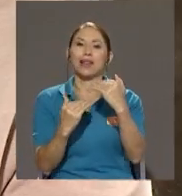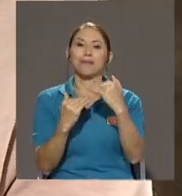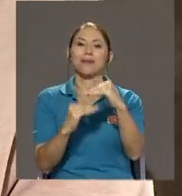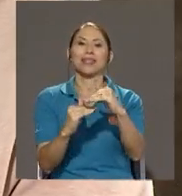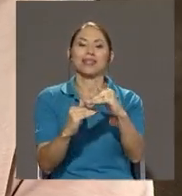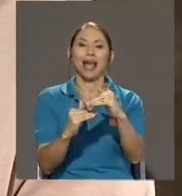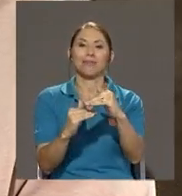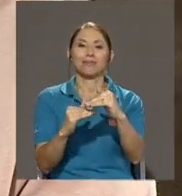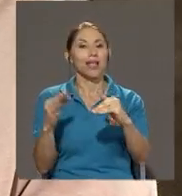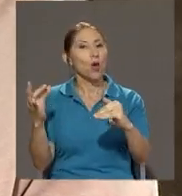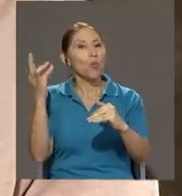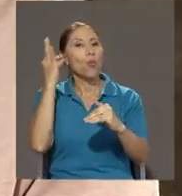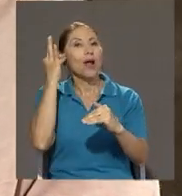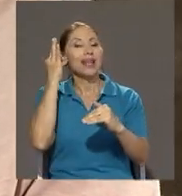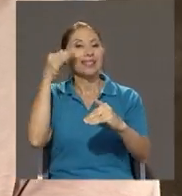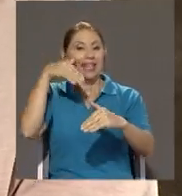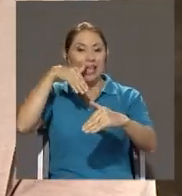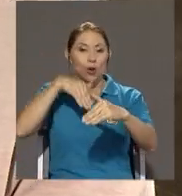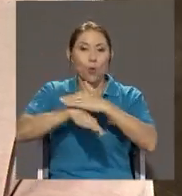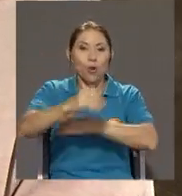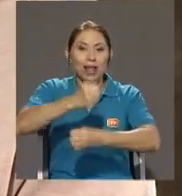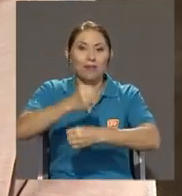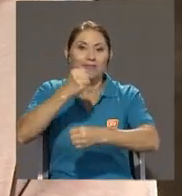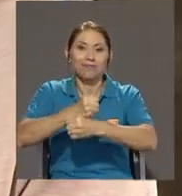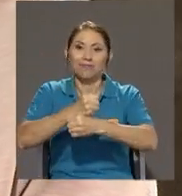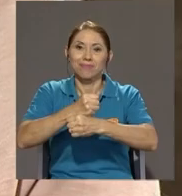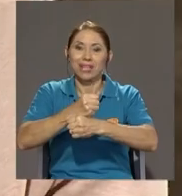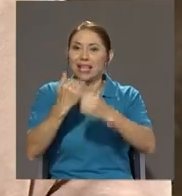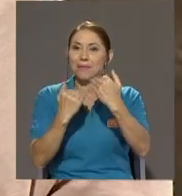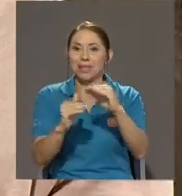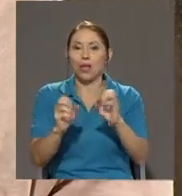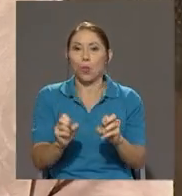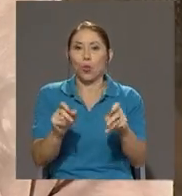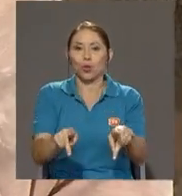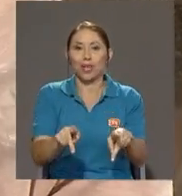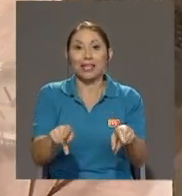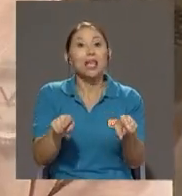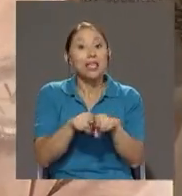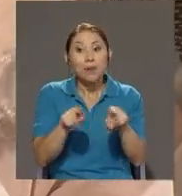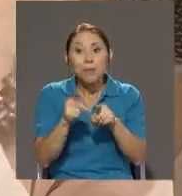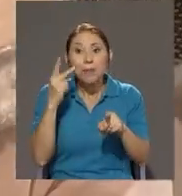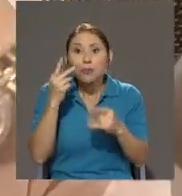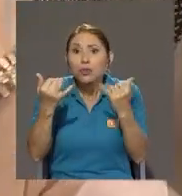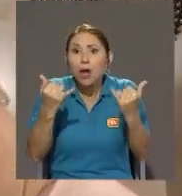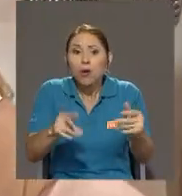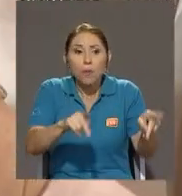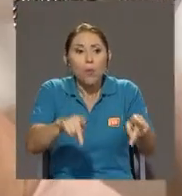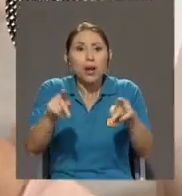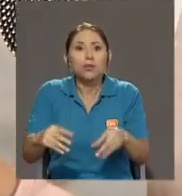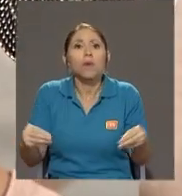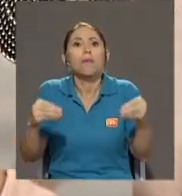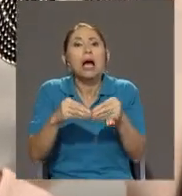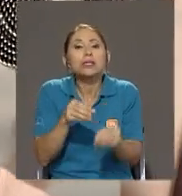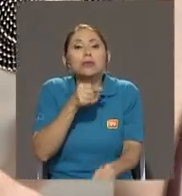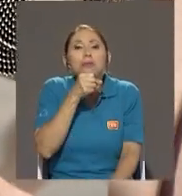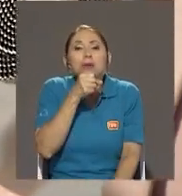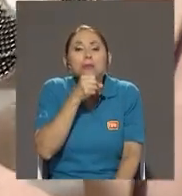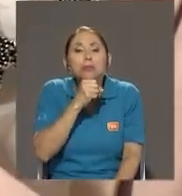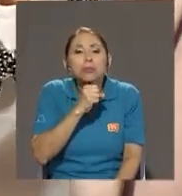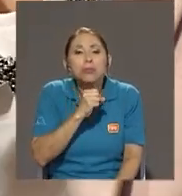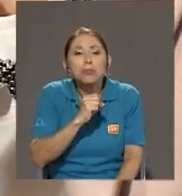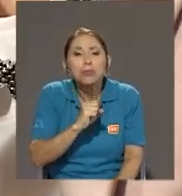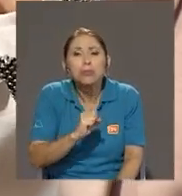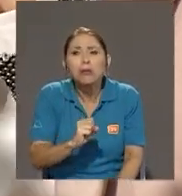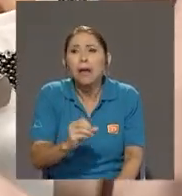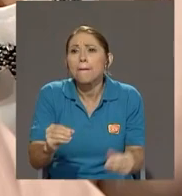las mujeres se incorporen al mercado laboral. Y dado el acelerado proceso de envejecimiento de la población, ¿quiénes van a cuidar a los adultos mayores?